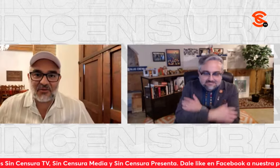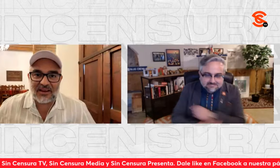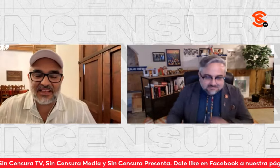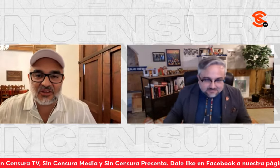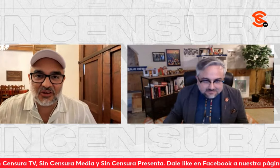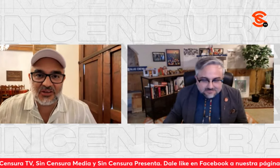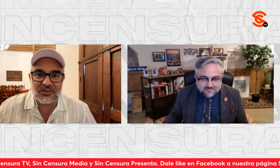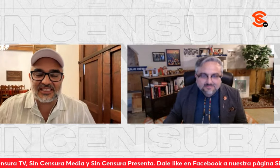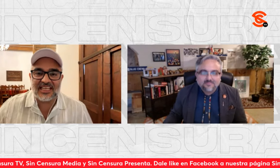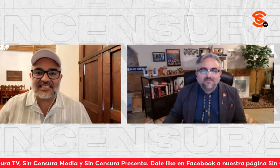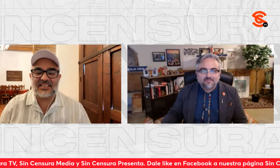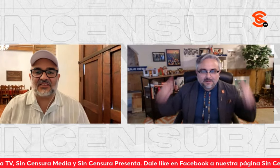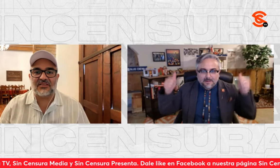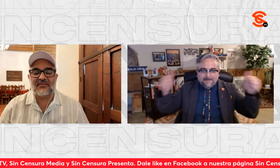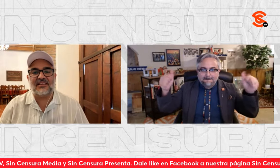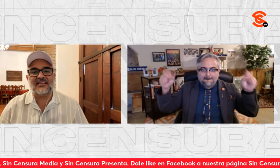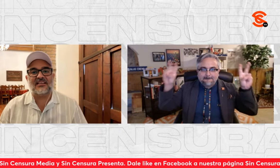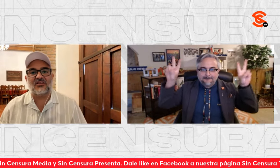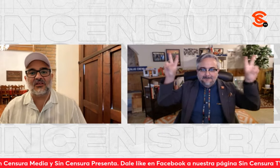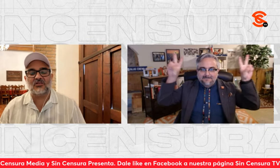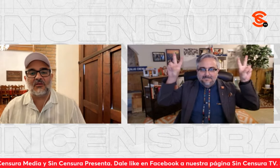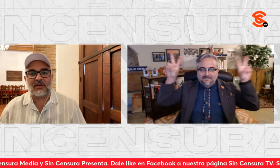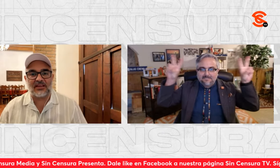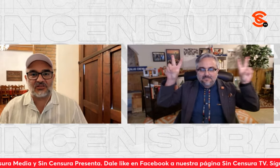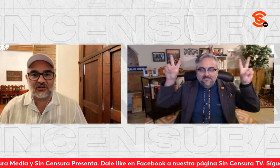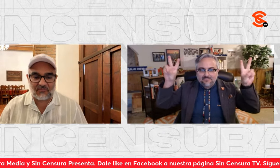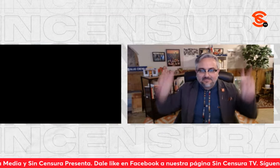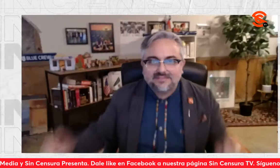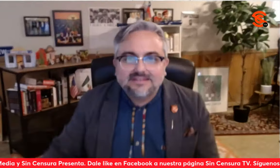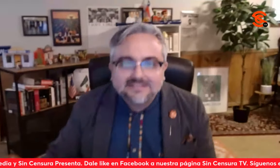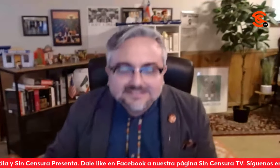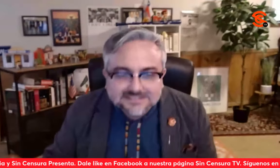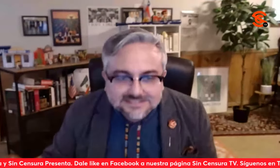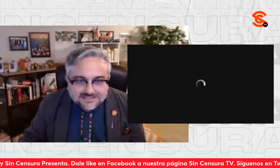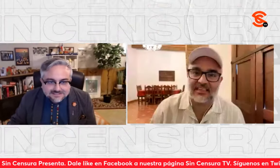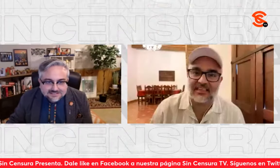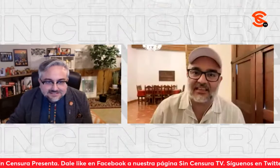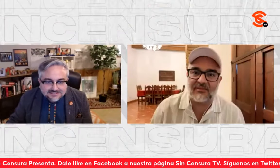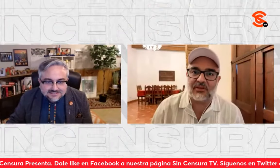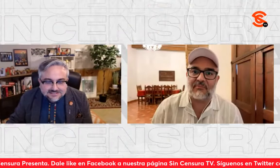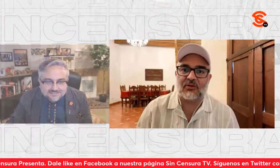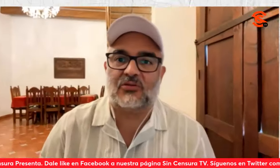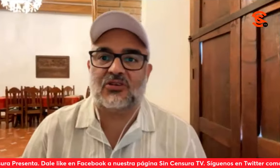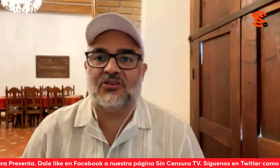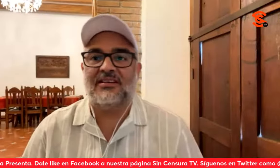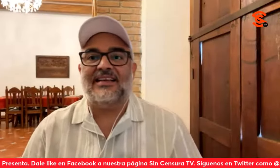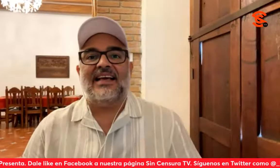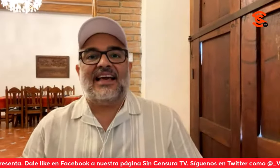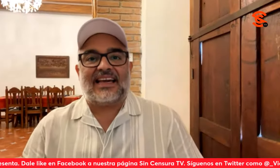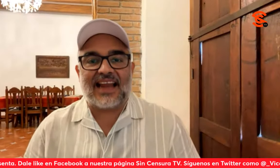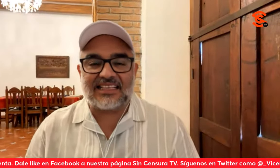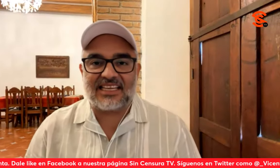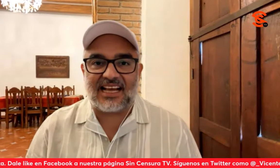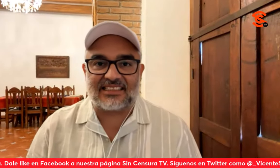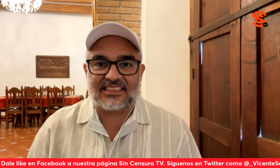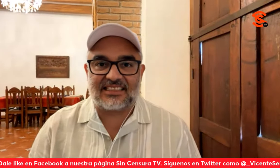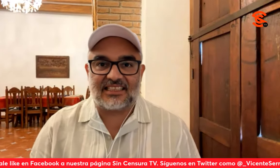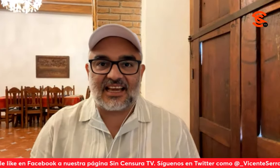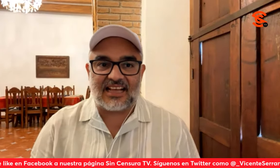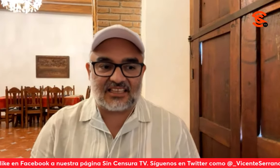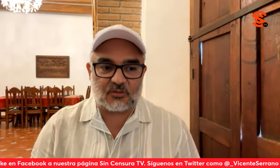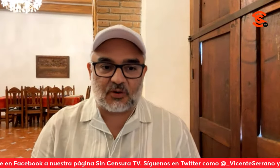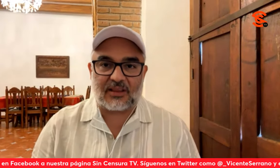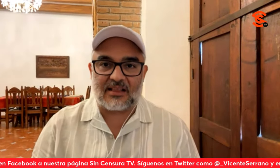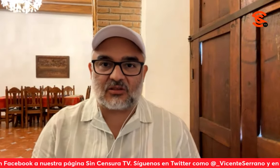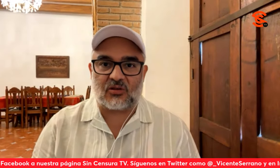a nombre de Toño de ci de Don David y de todos los compañeros y compañ equipo de producción gracias